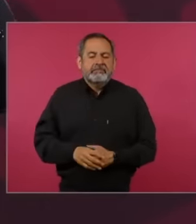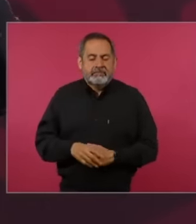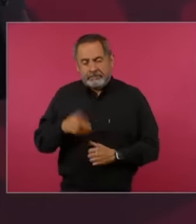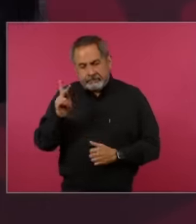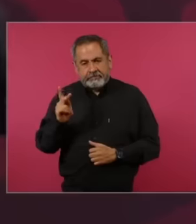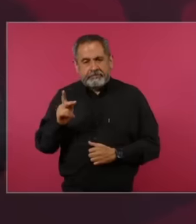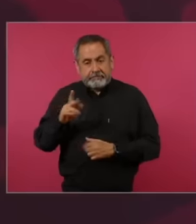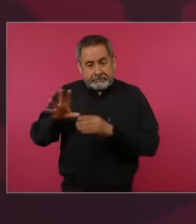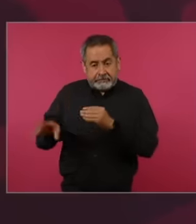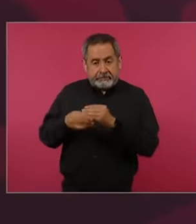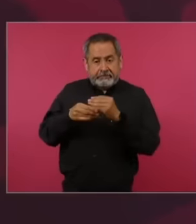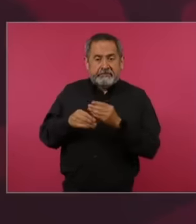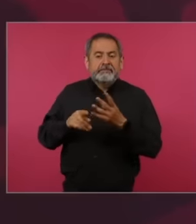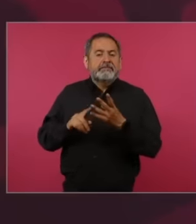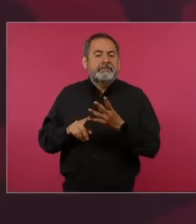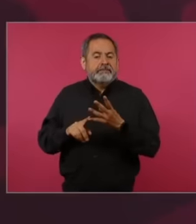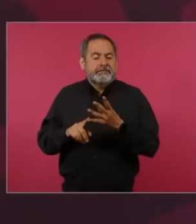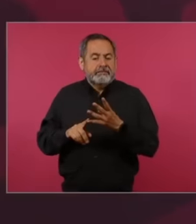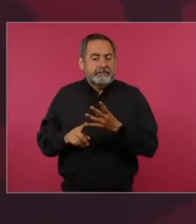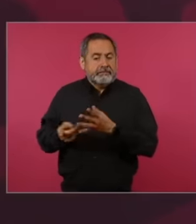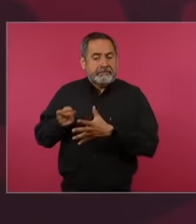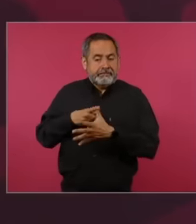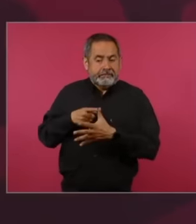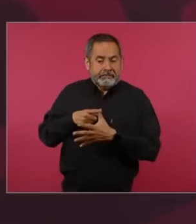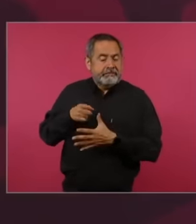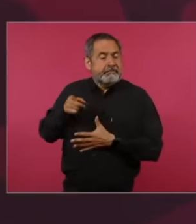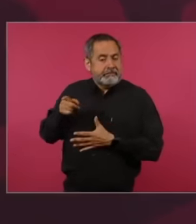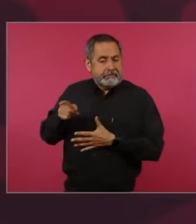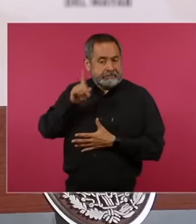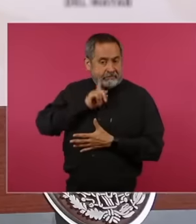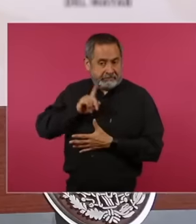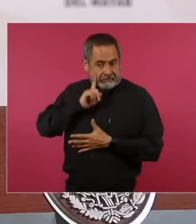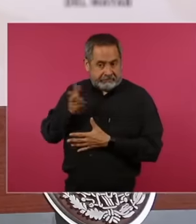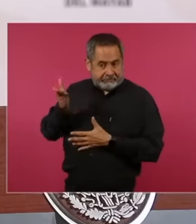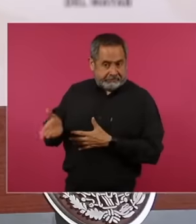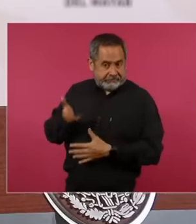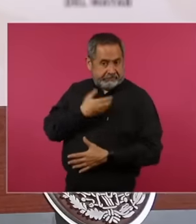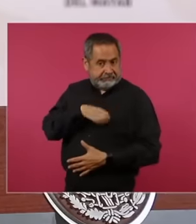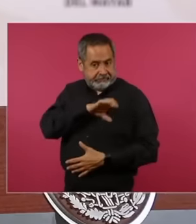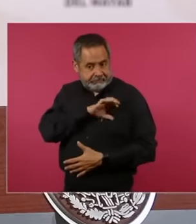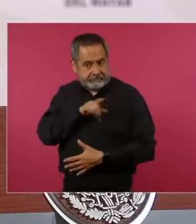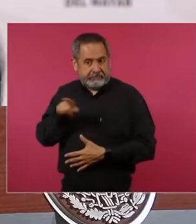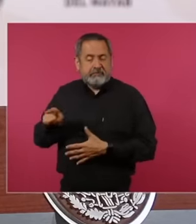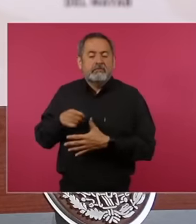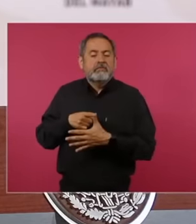pero agréguenle que se trata de una mujer